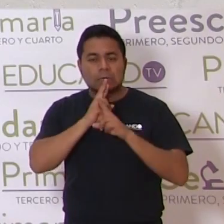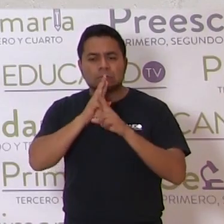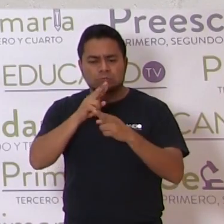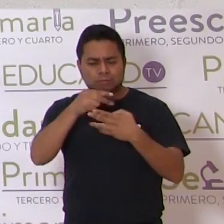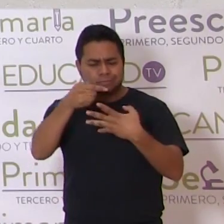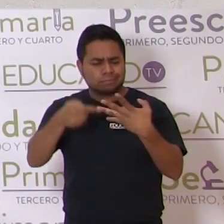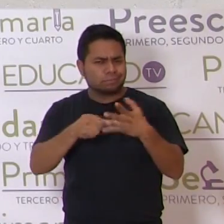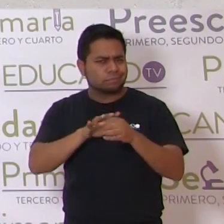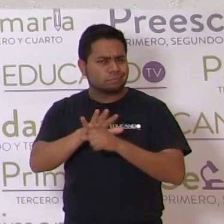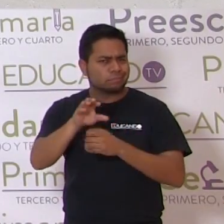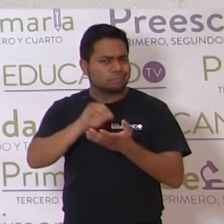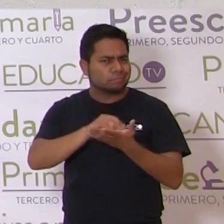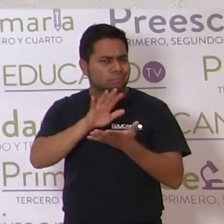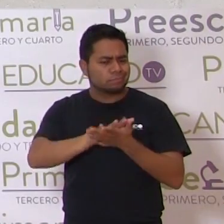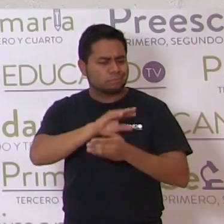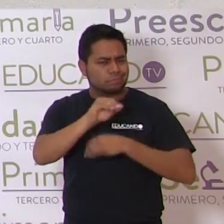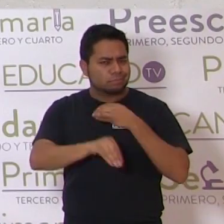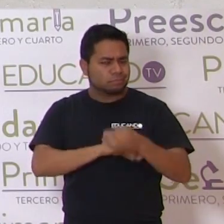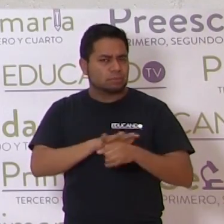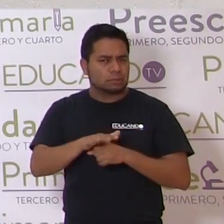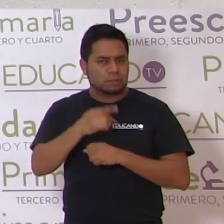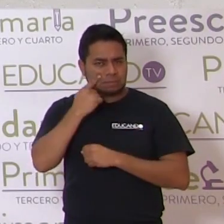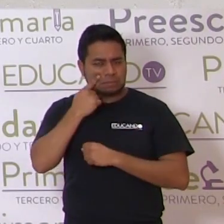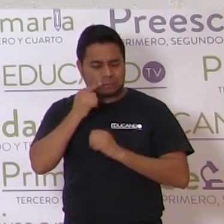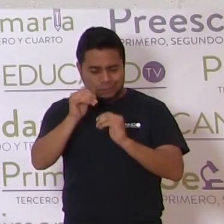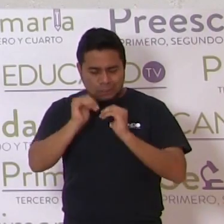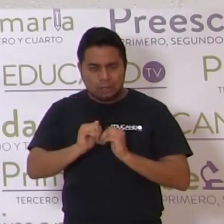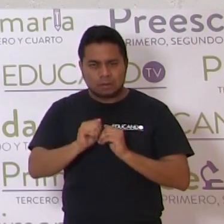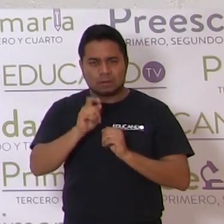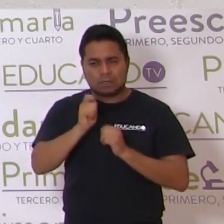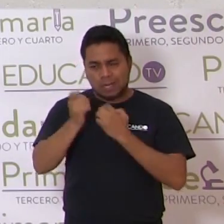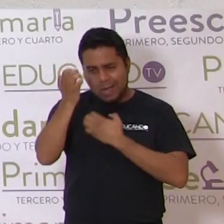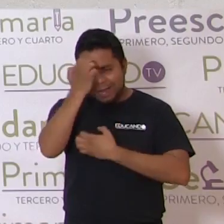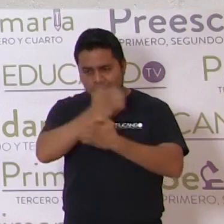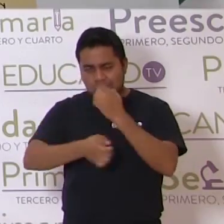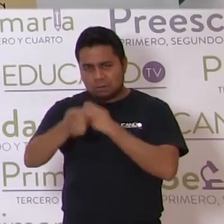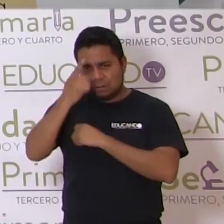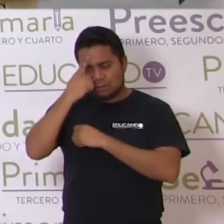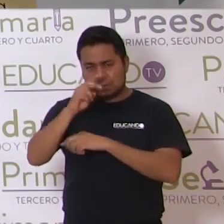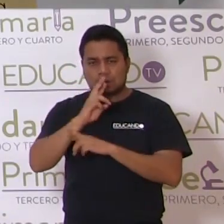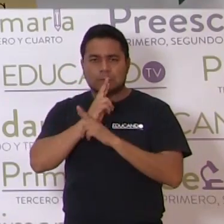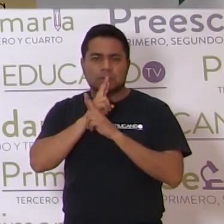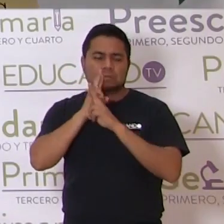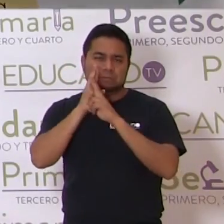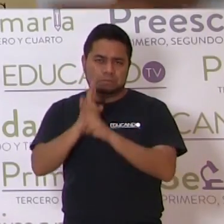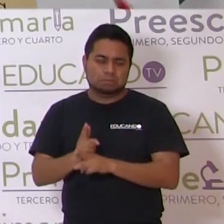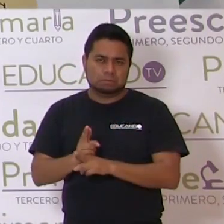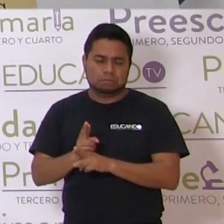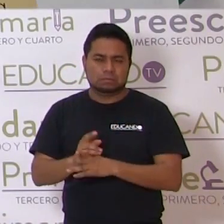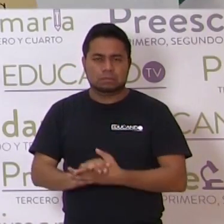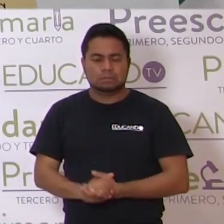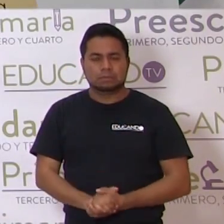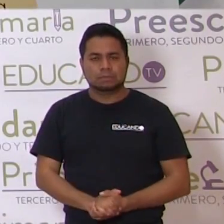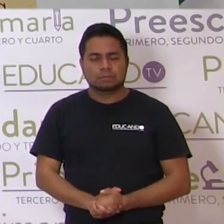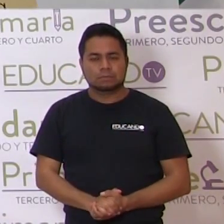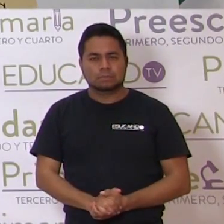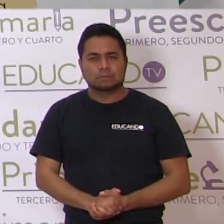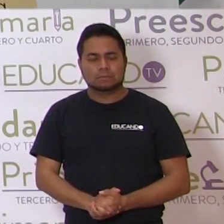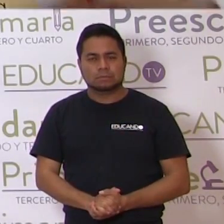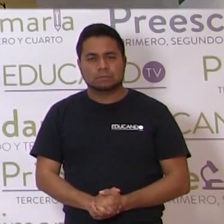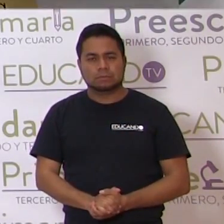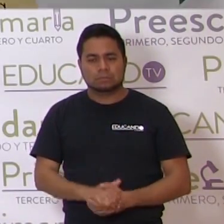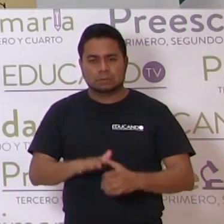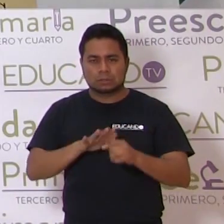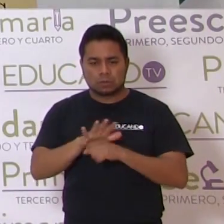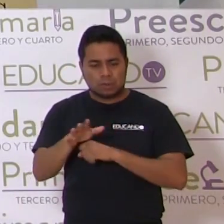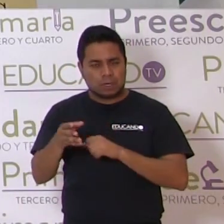resultados? El siguiente apartado es este, análisis de los resultados. Y vamos a enterarnos qué es lo que